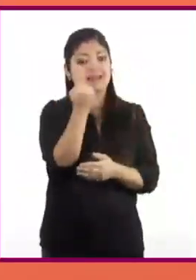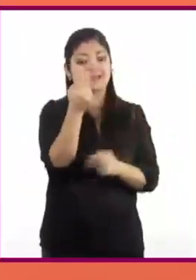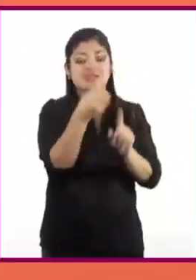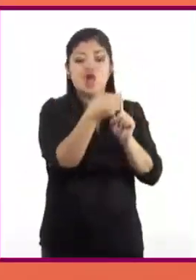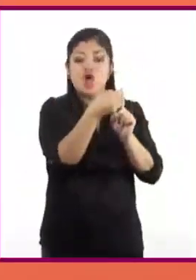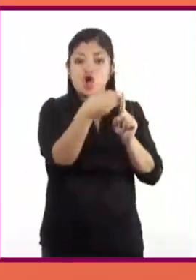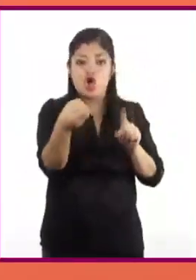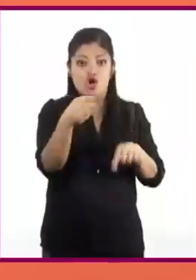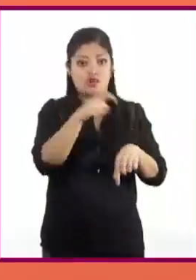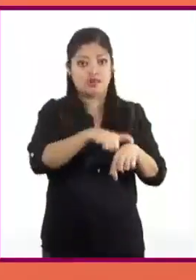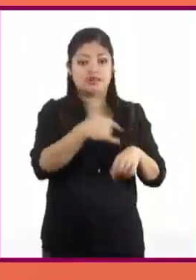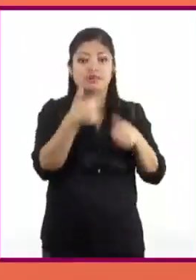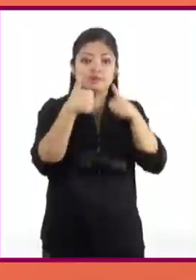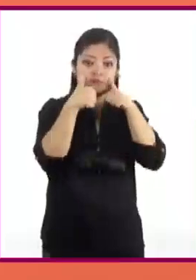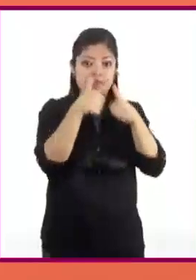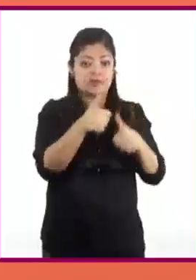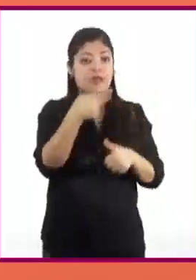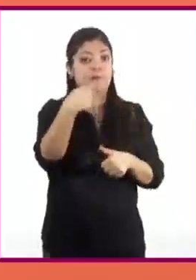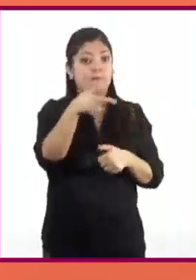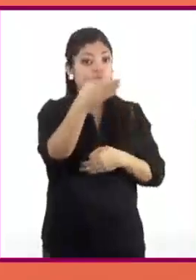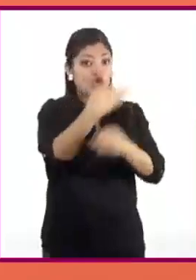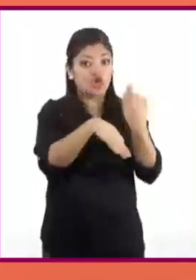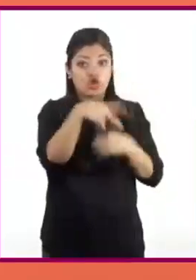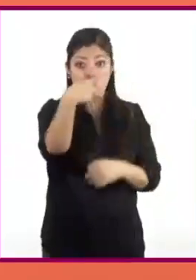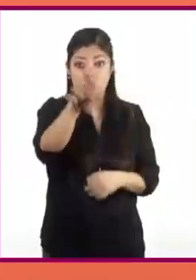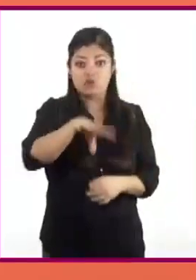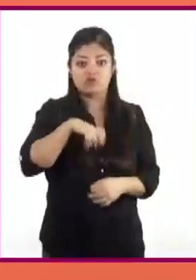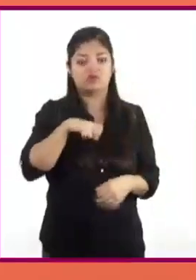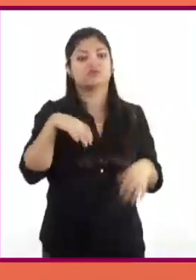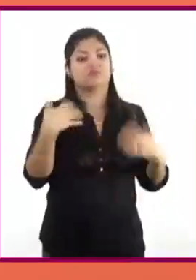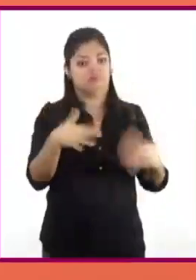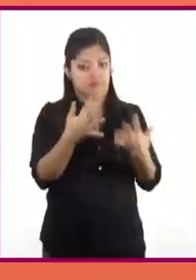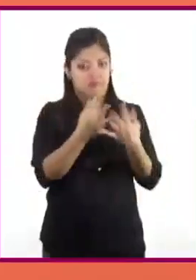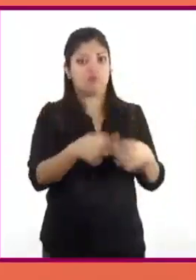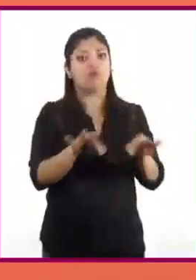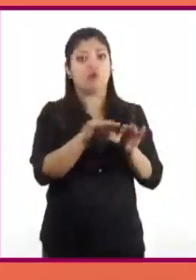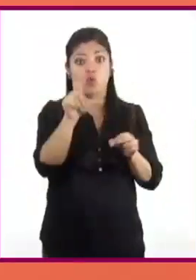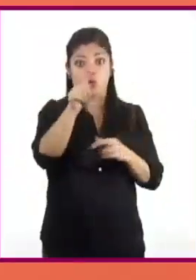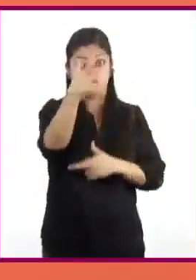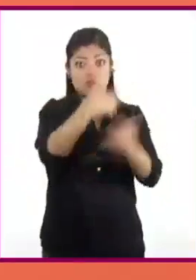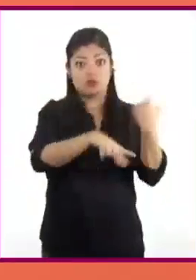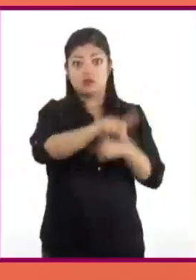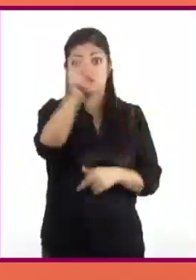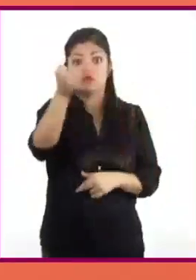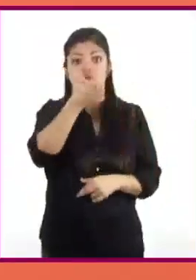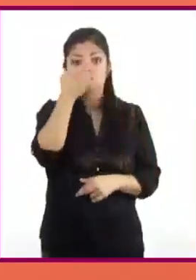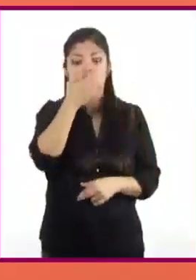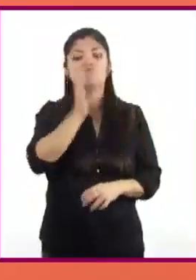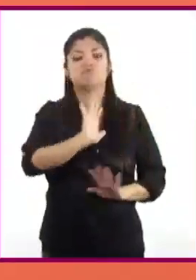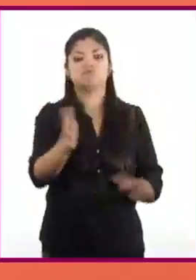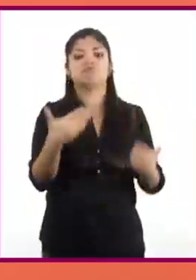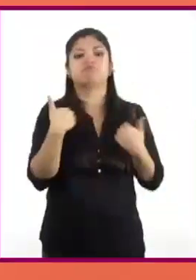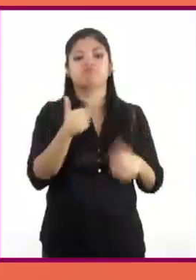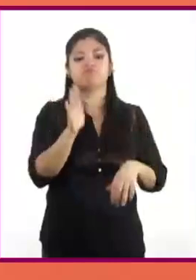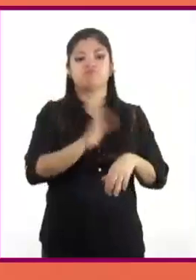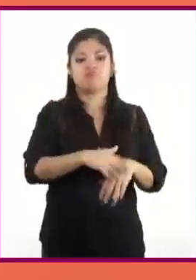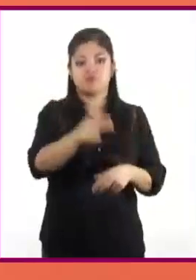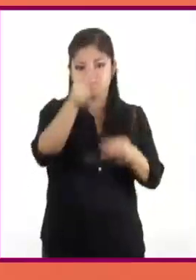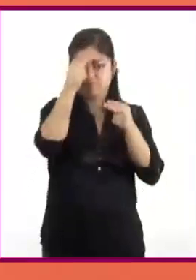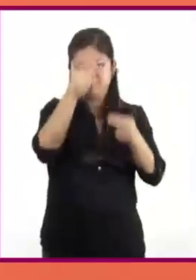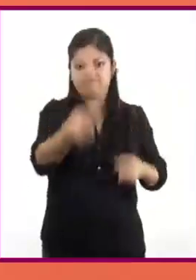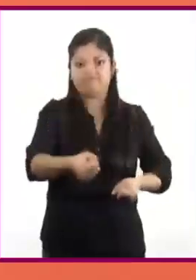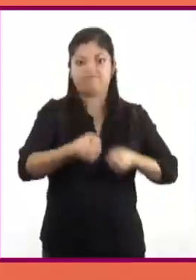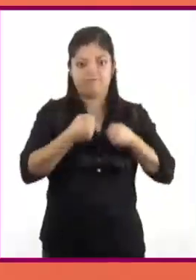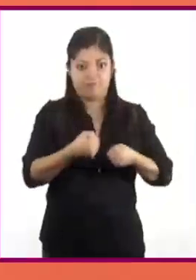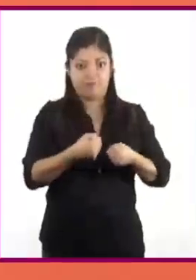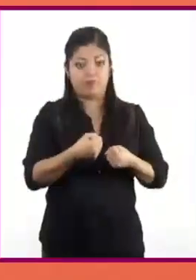organización y dedicación, pero todo su esfuerzo valdrá la pena, pues cuando vuelvan a su escuela estarán mucho más fortalecidas y